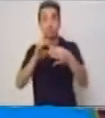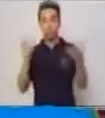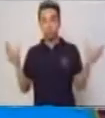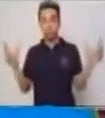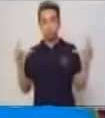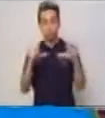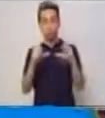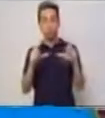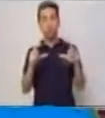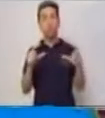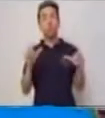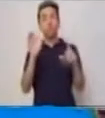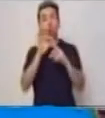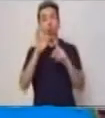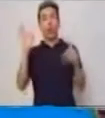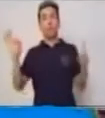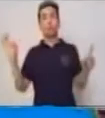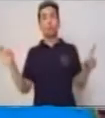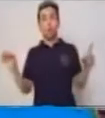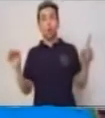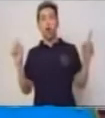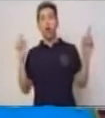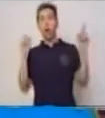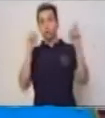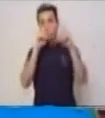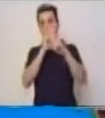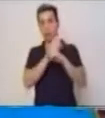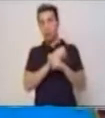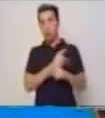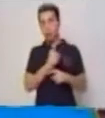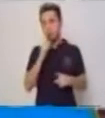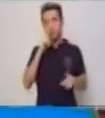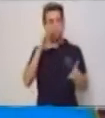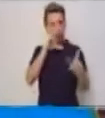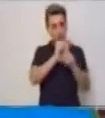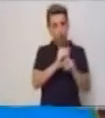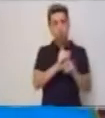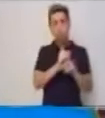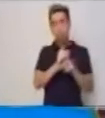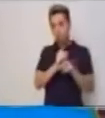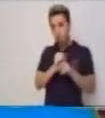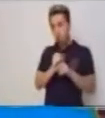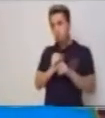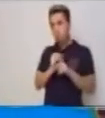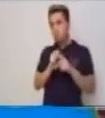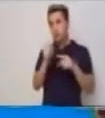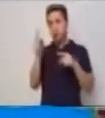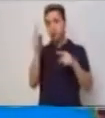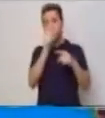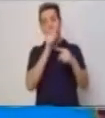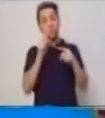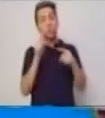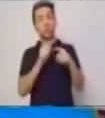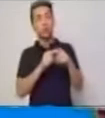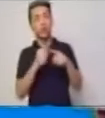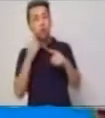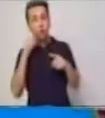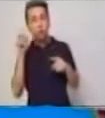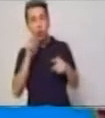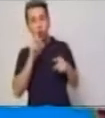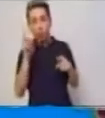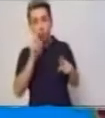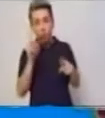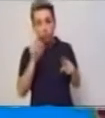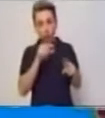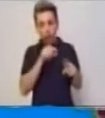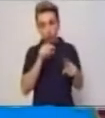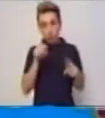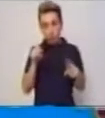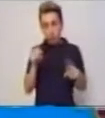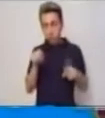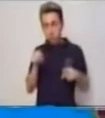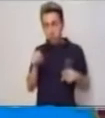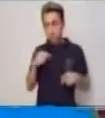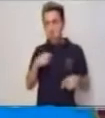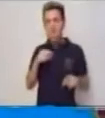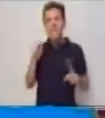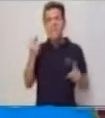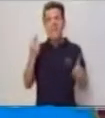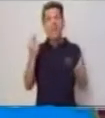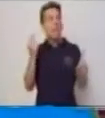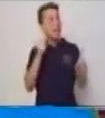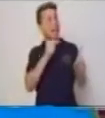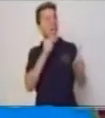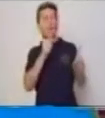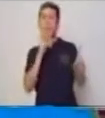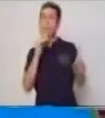Bueno, de nuevo pregunto, vamos a identificar el sujeto. El sujeto, ¿de quién estoy hablando